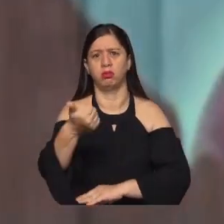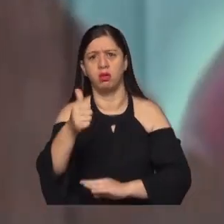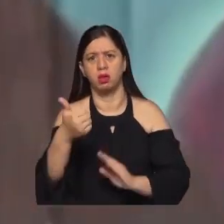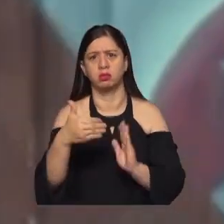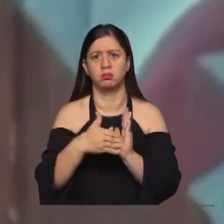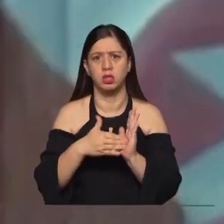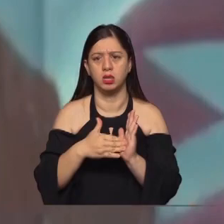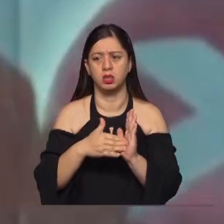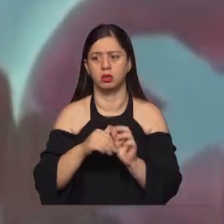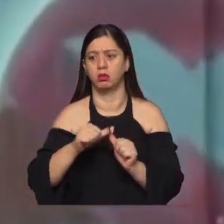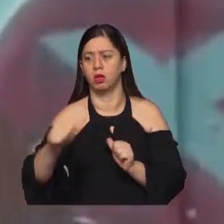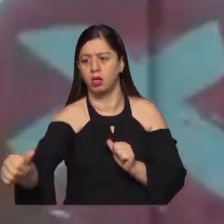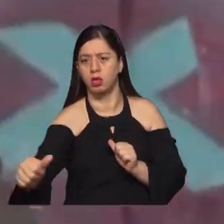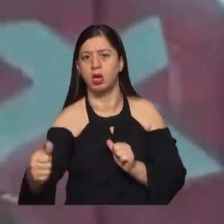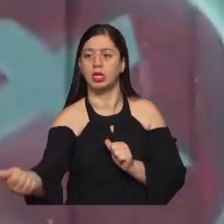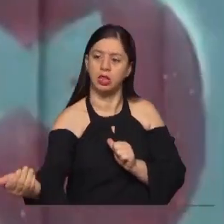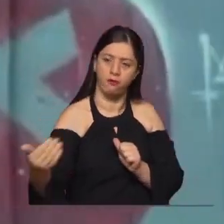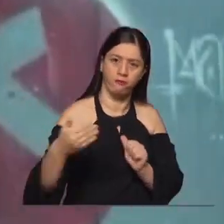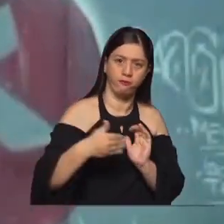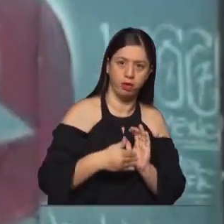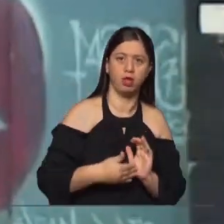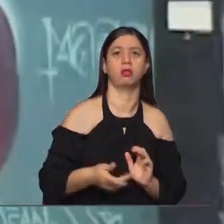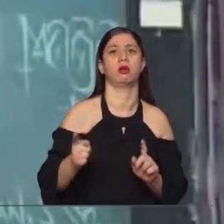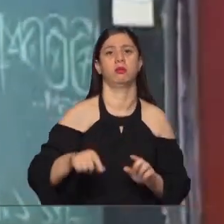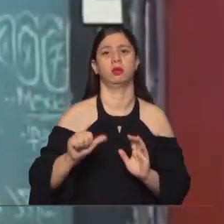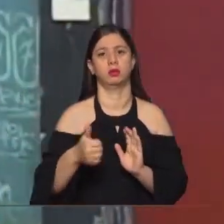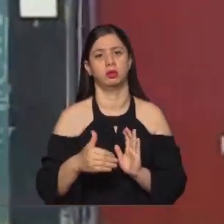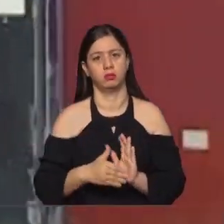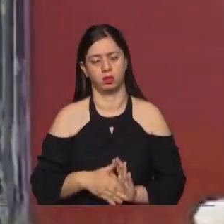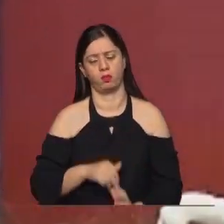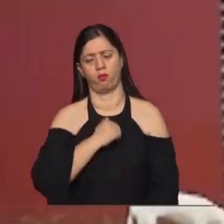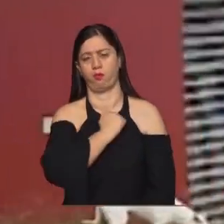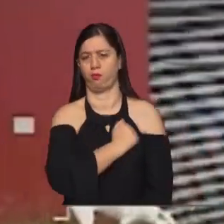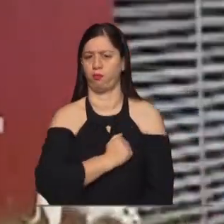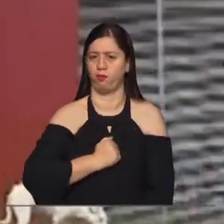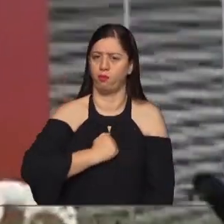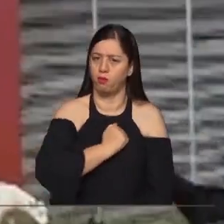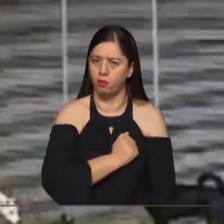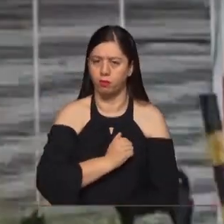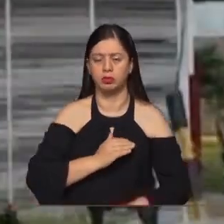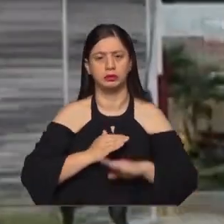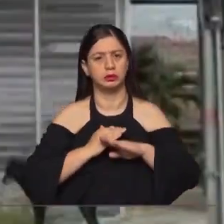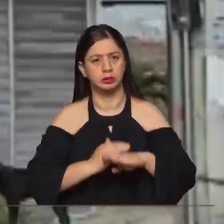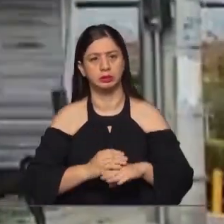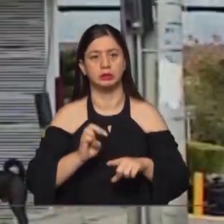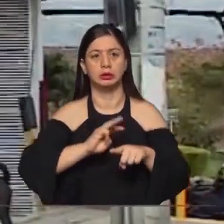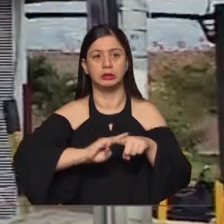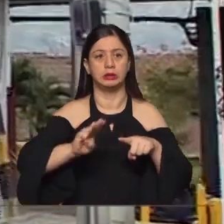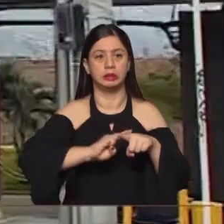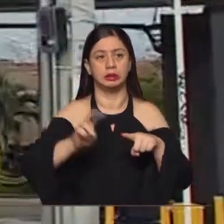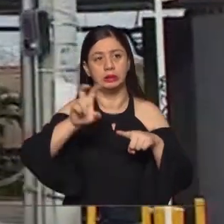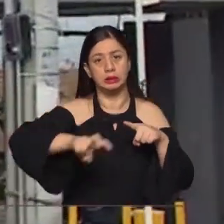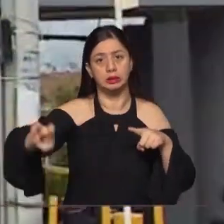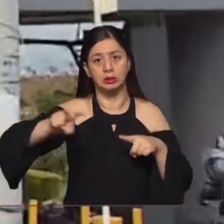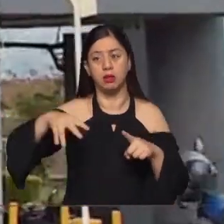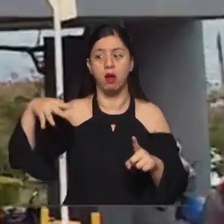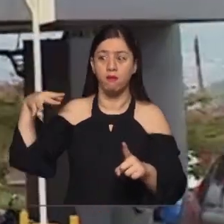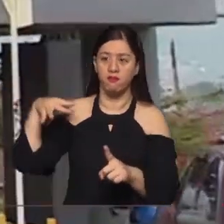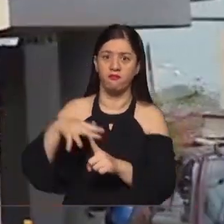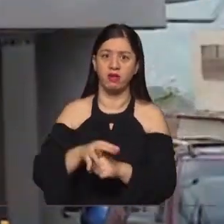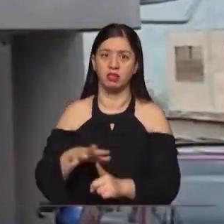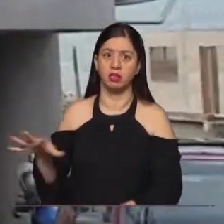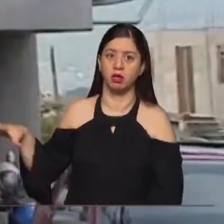y 10.000 de venida. Entonces pedimos a Metrocable que por favor, necesitamos la operación de ese cable que está perjudicando a toda la